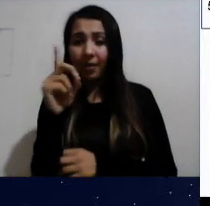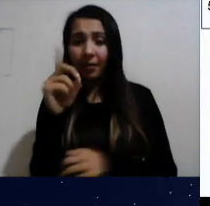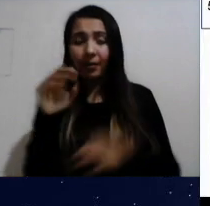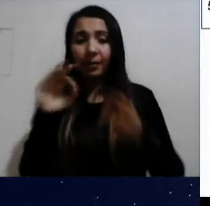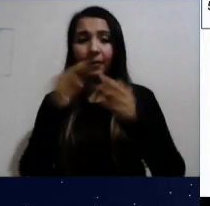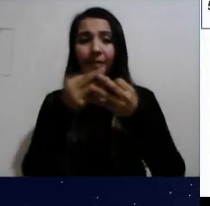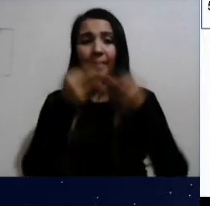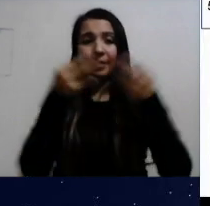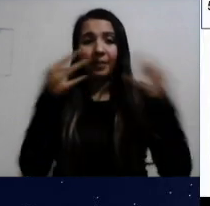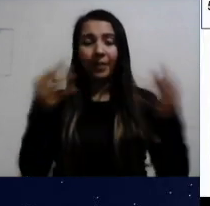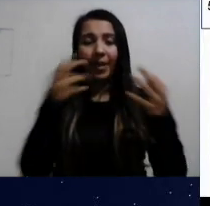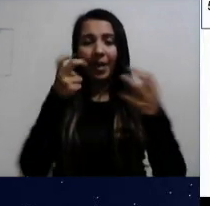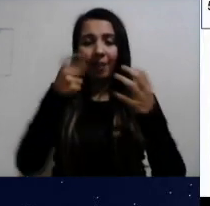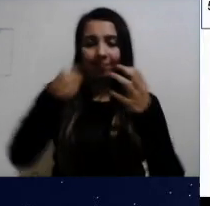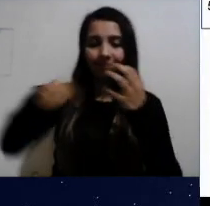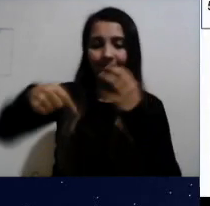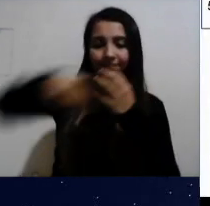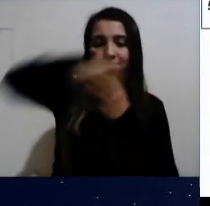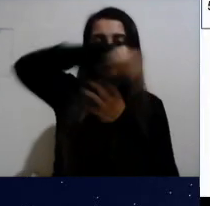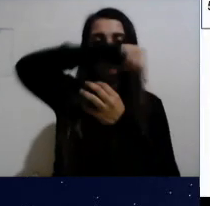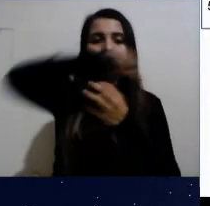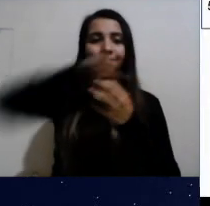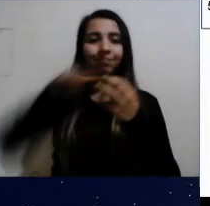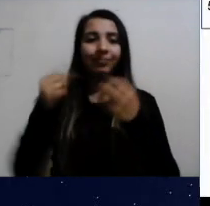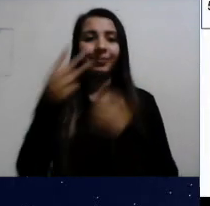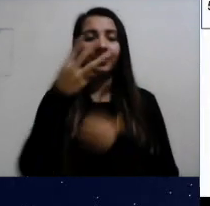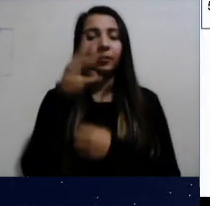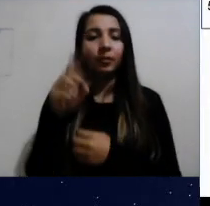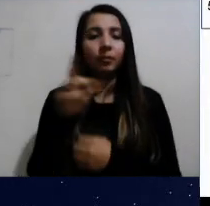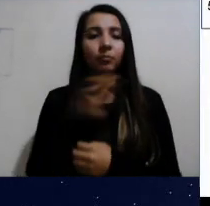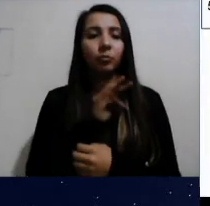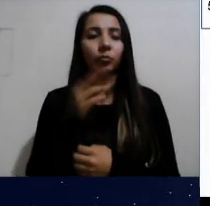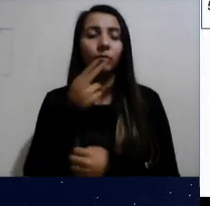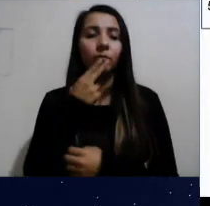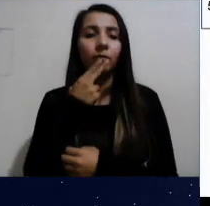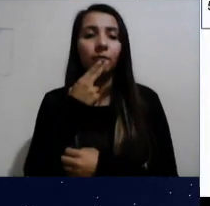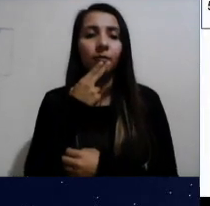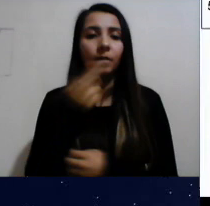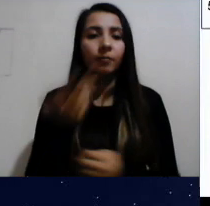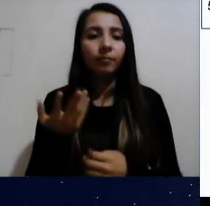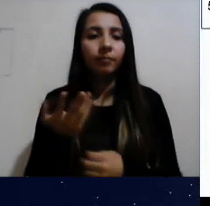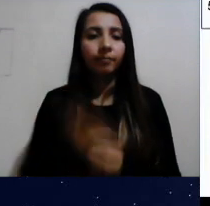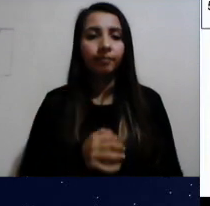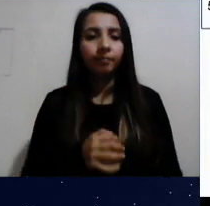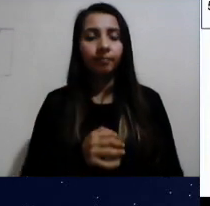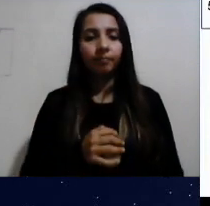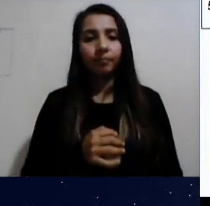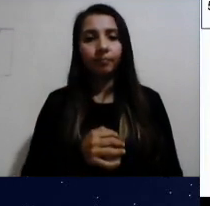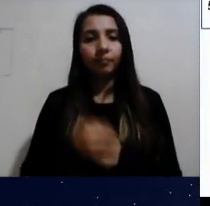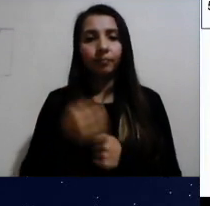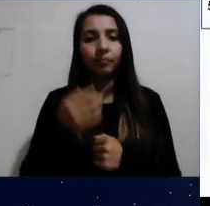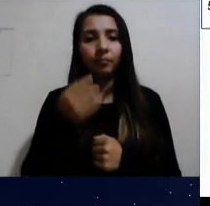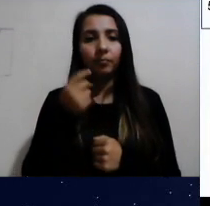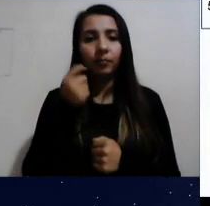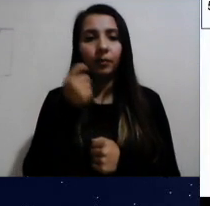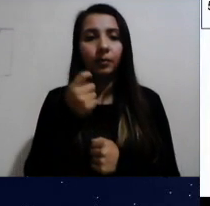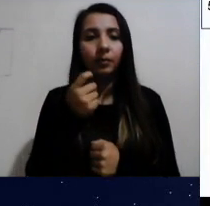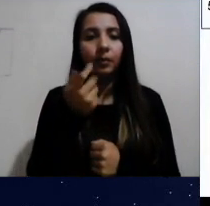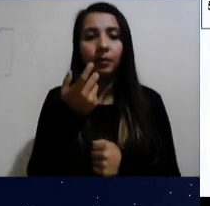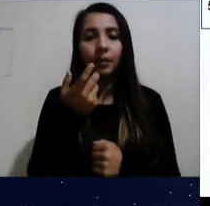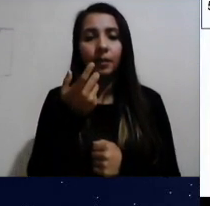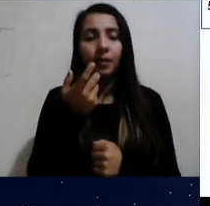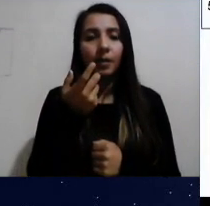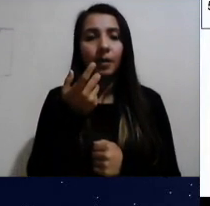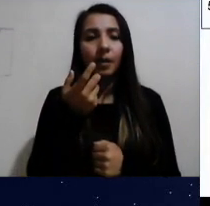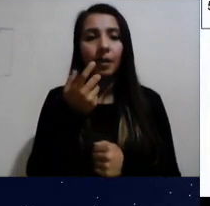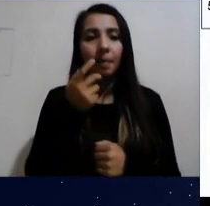lo que es la distribución de gas en el entorno gravitacional del